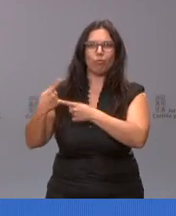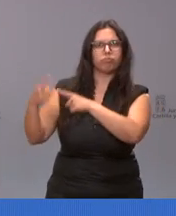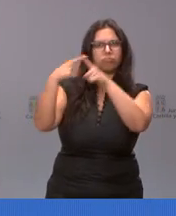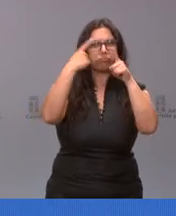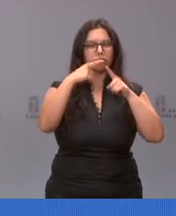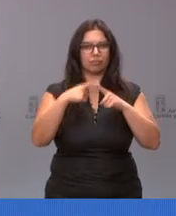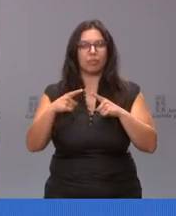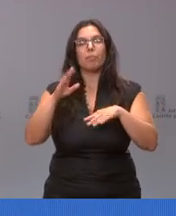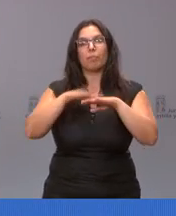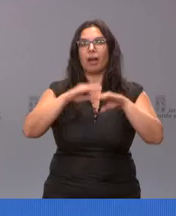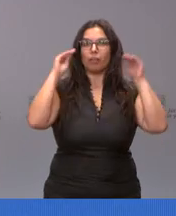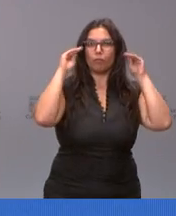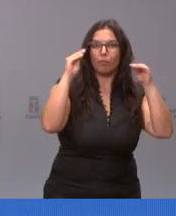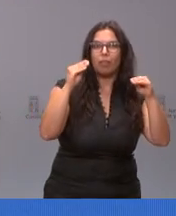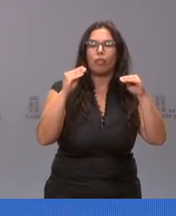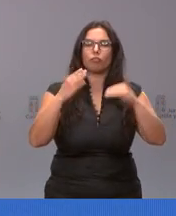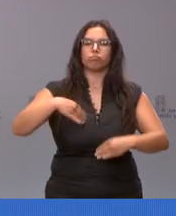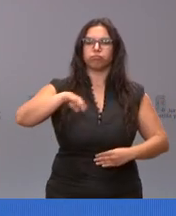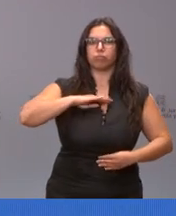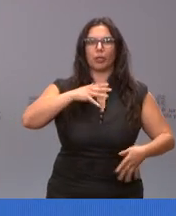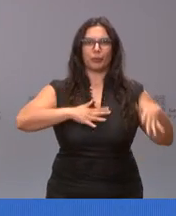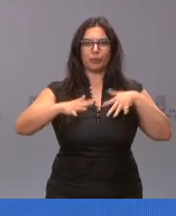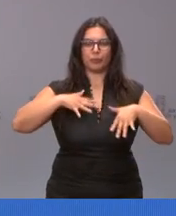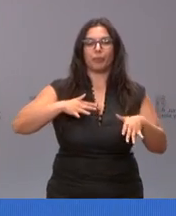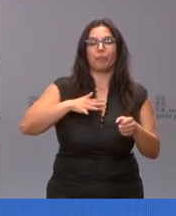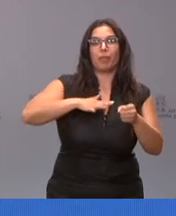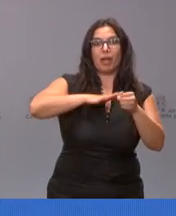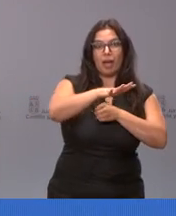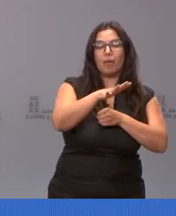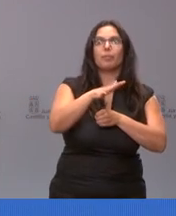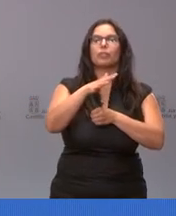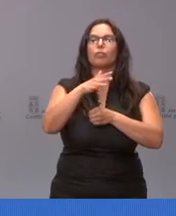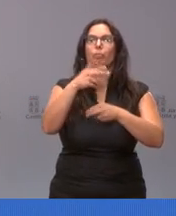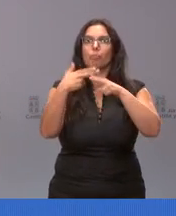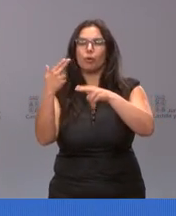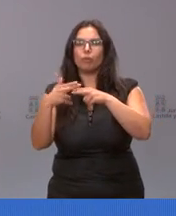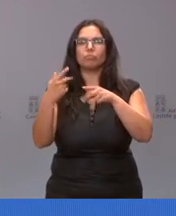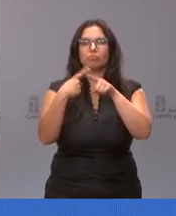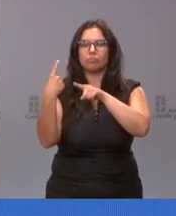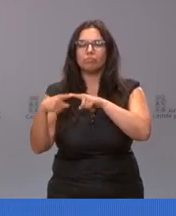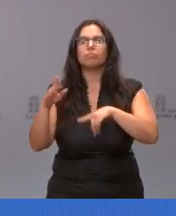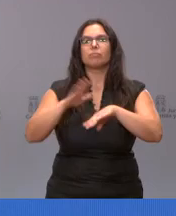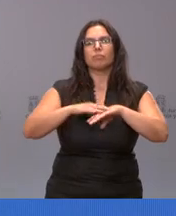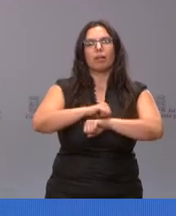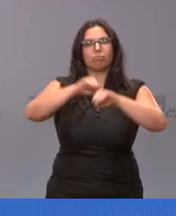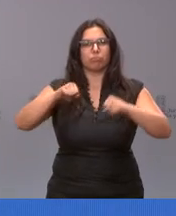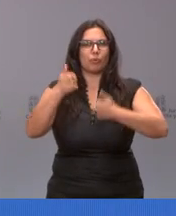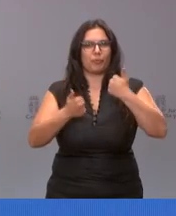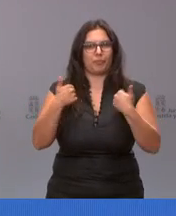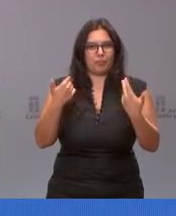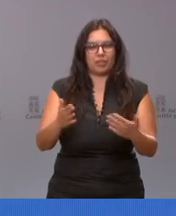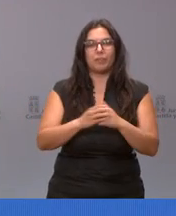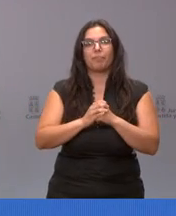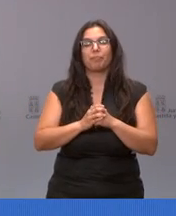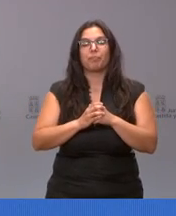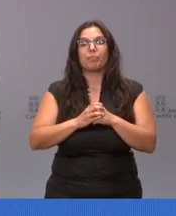formación y cualificación de los ámbitos productivos para hacerlos más competitivos. La fusión de agentes públicos y privados